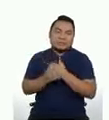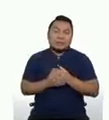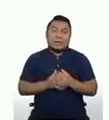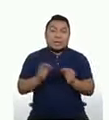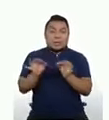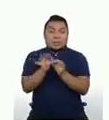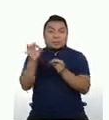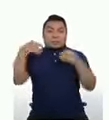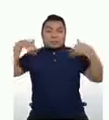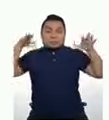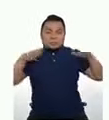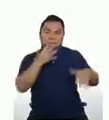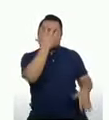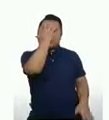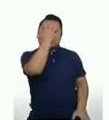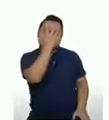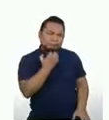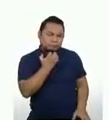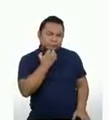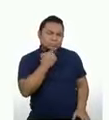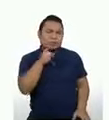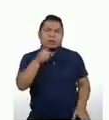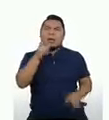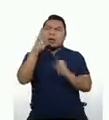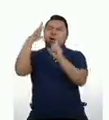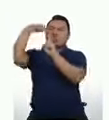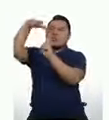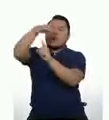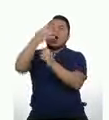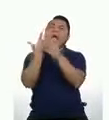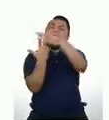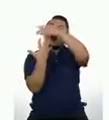El espíritu se enoja y rompe el acuario.